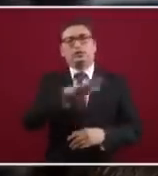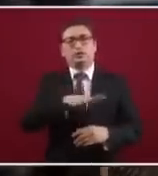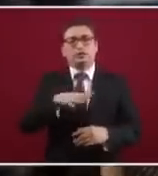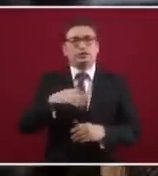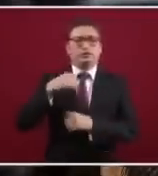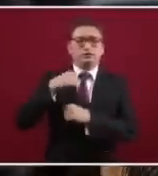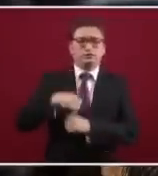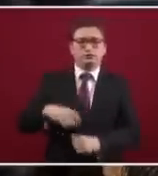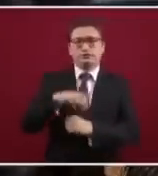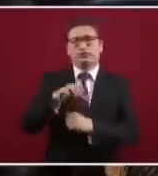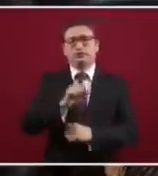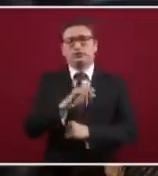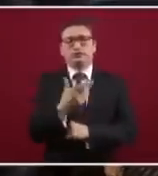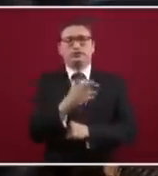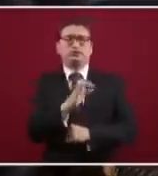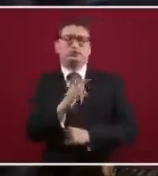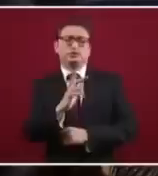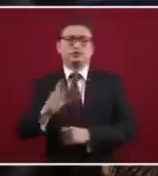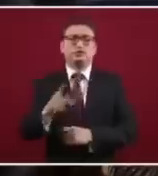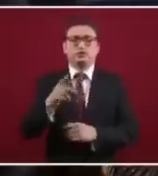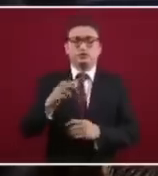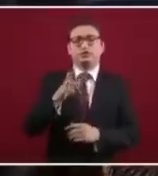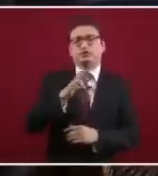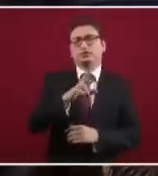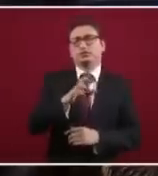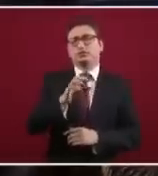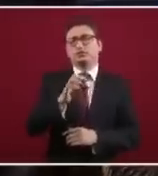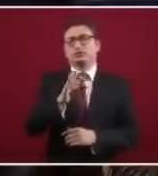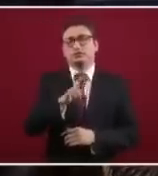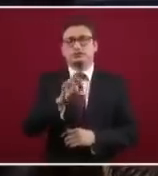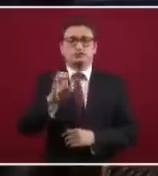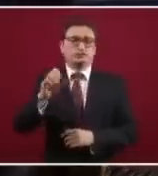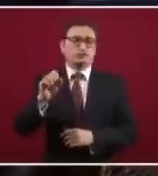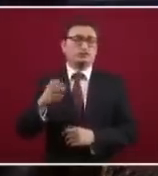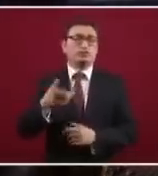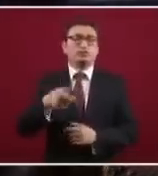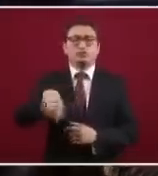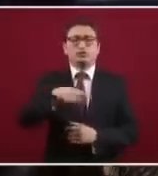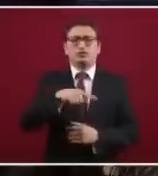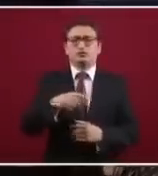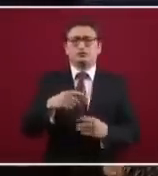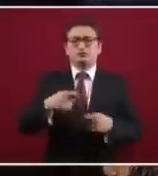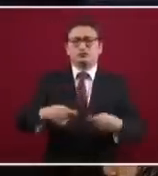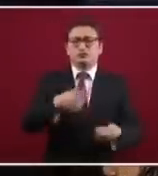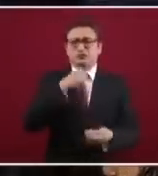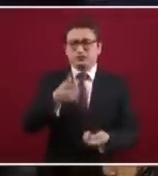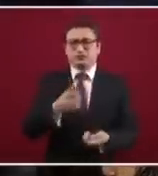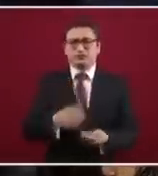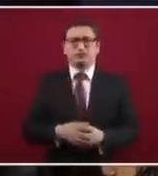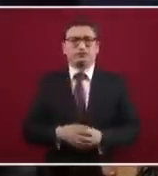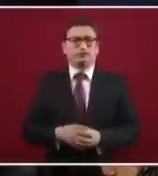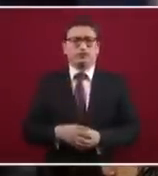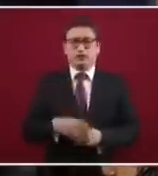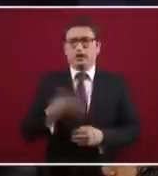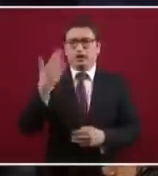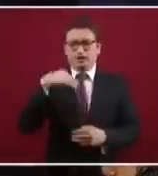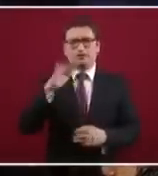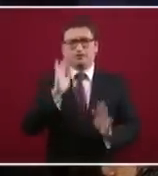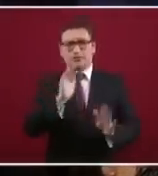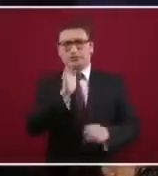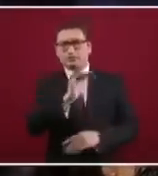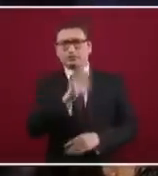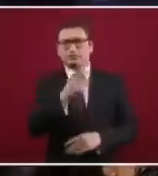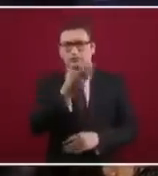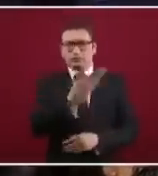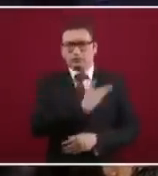de Relaciones Exteriores, nada han recibido. Incluso se han dirigido ya a usted, señor presidente,